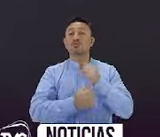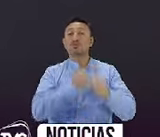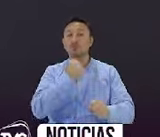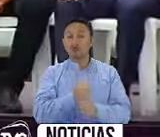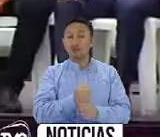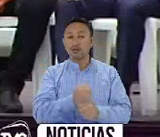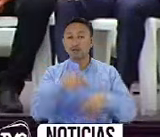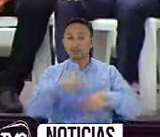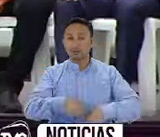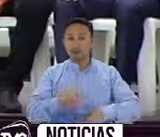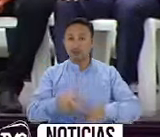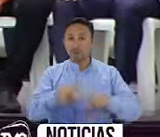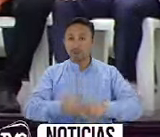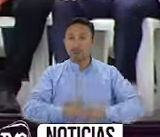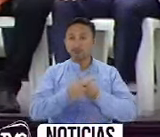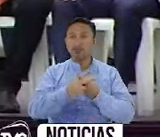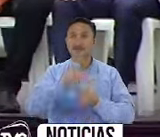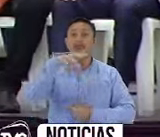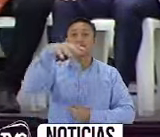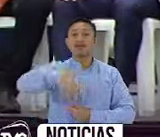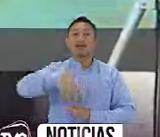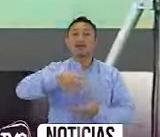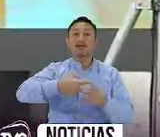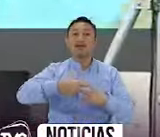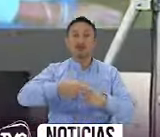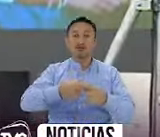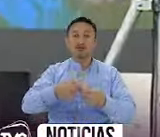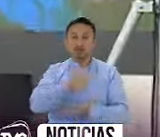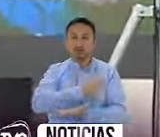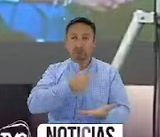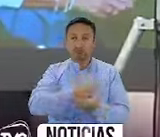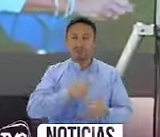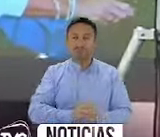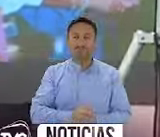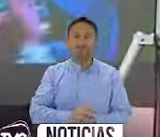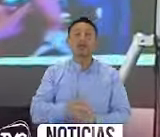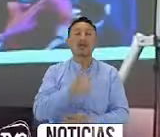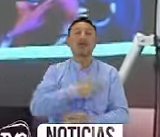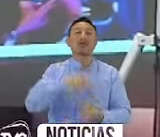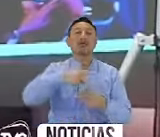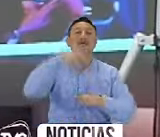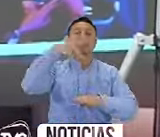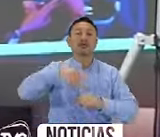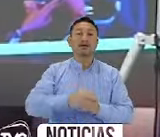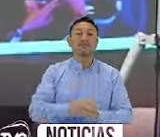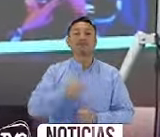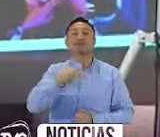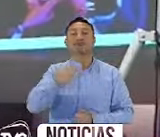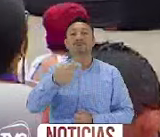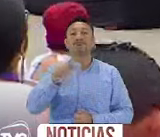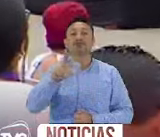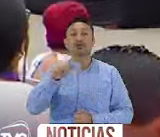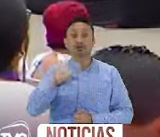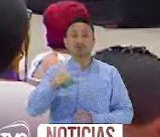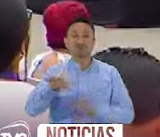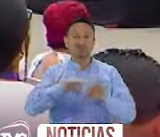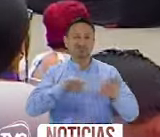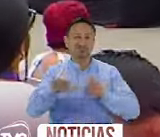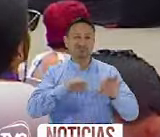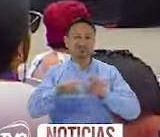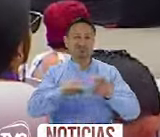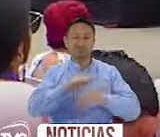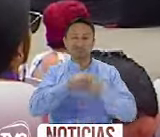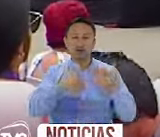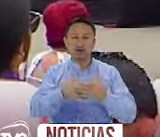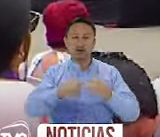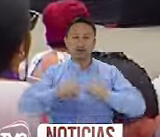inicio de la provincia de Guayas, fue el espacio donde la prefecta Marcela Quiñaga realizó una rendición de cuentas y especificó lo que están ejecutando,